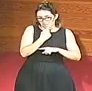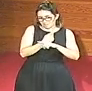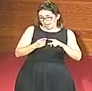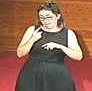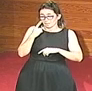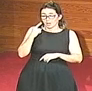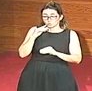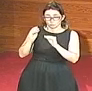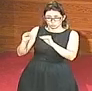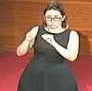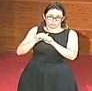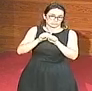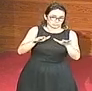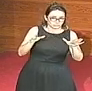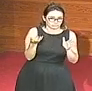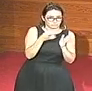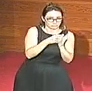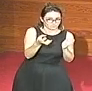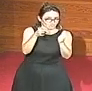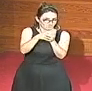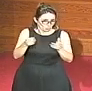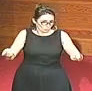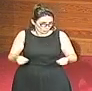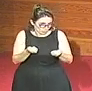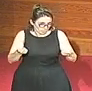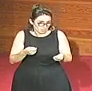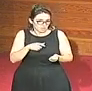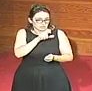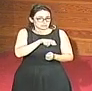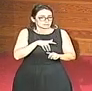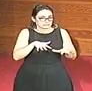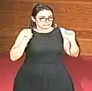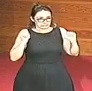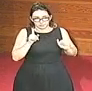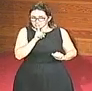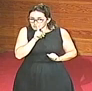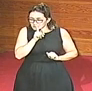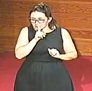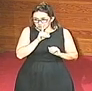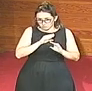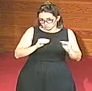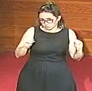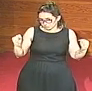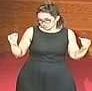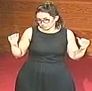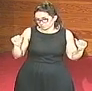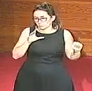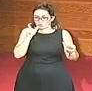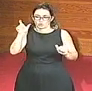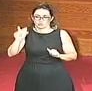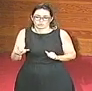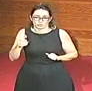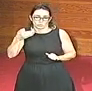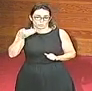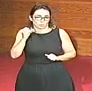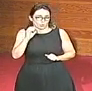los medios, pues lo impidió. Evidentemente es un baldón para